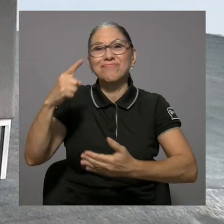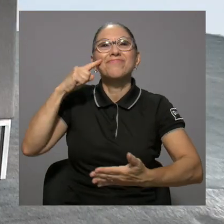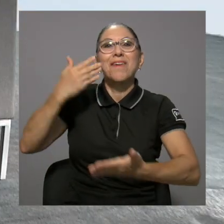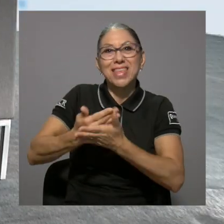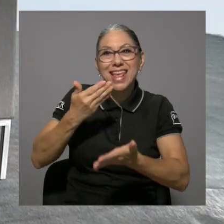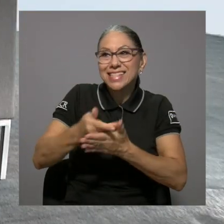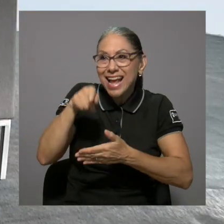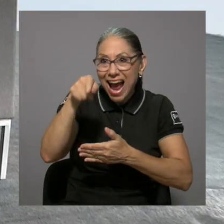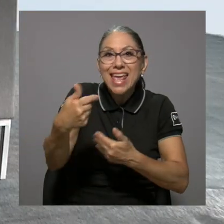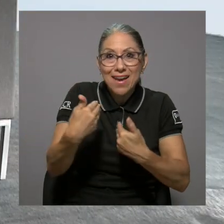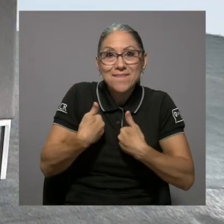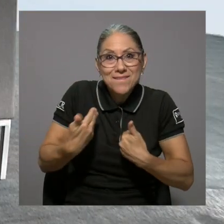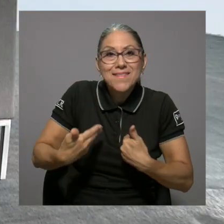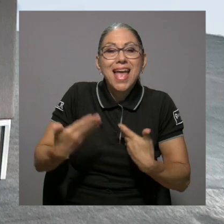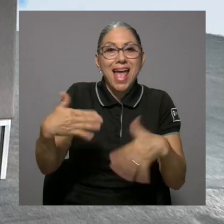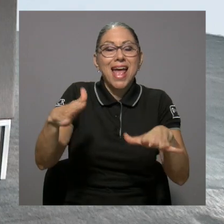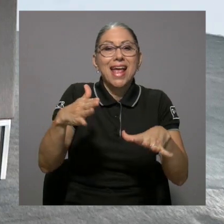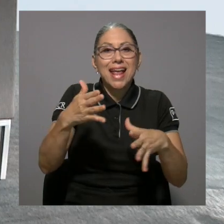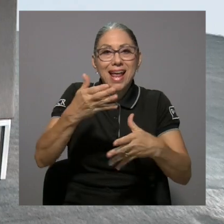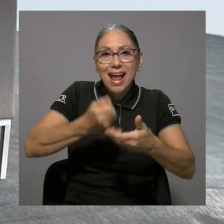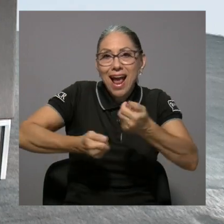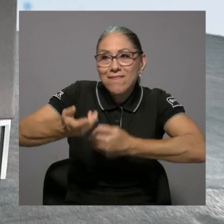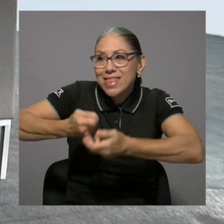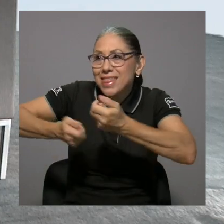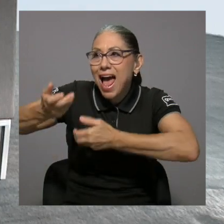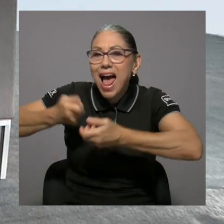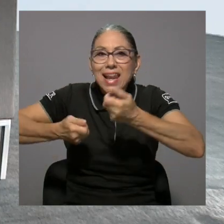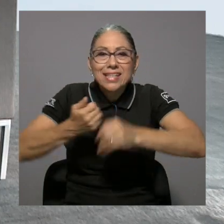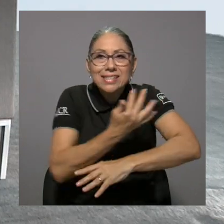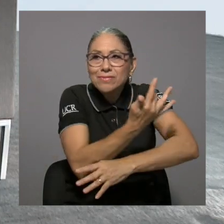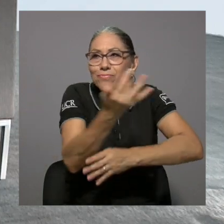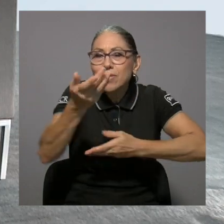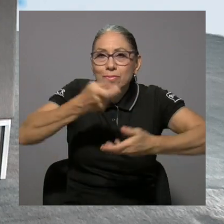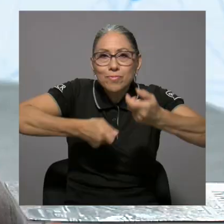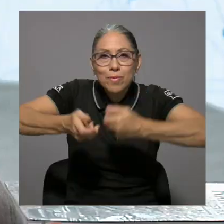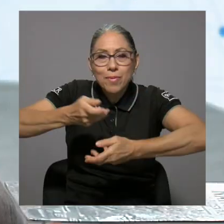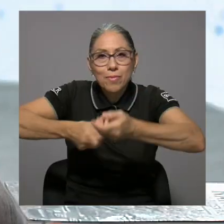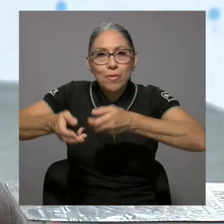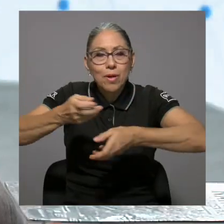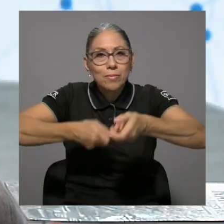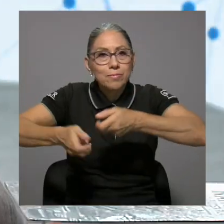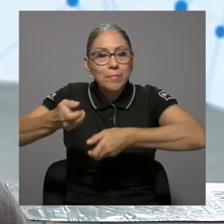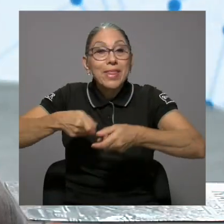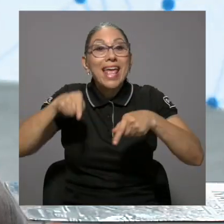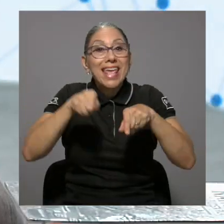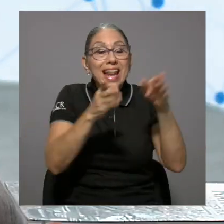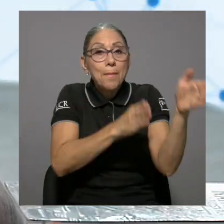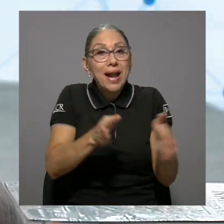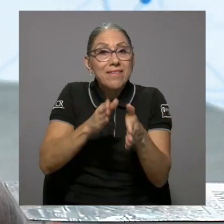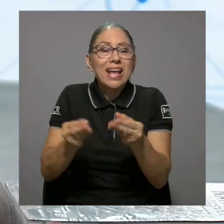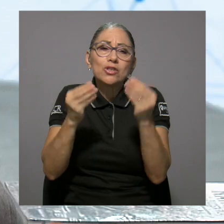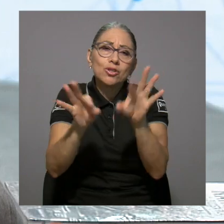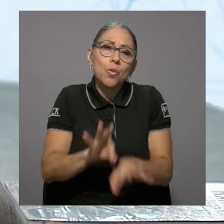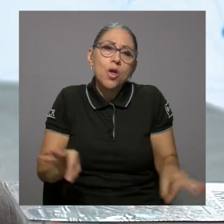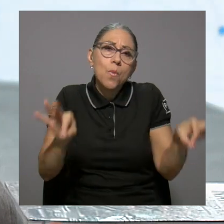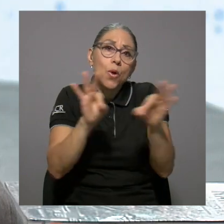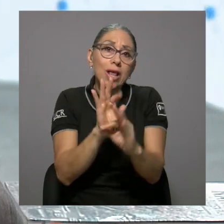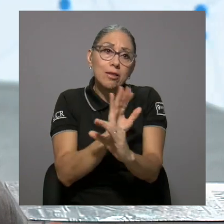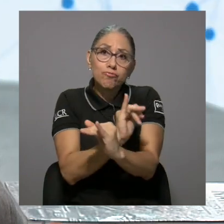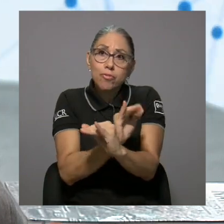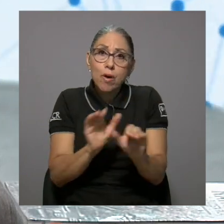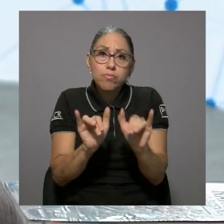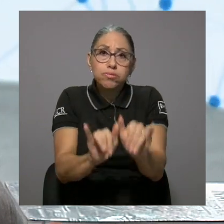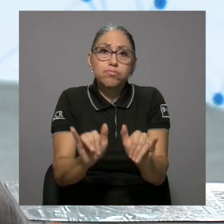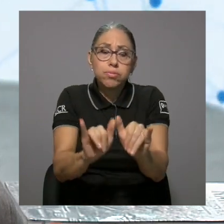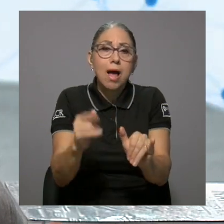cafetalero y que de alguna manera también en la planificación es muy importante su conservación para mostrar